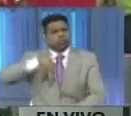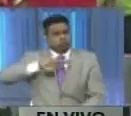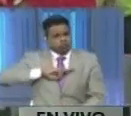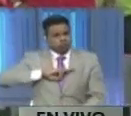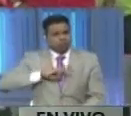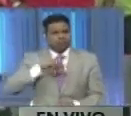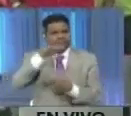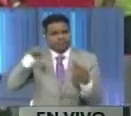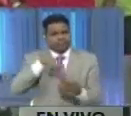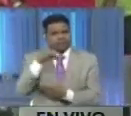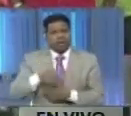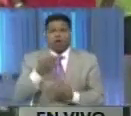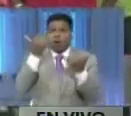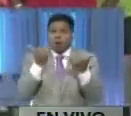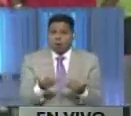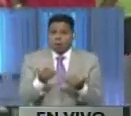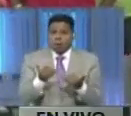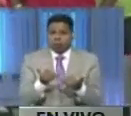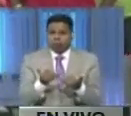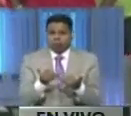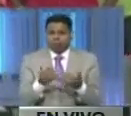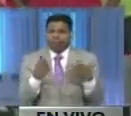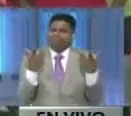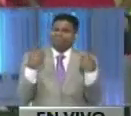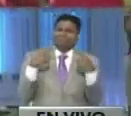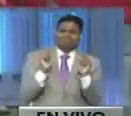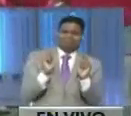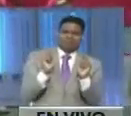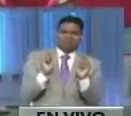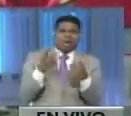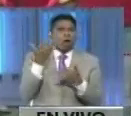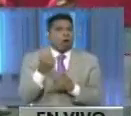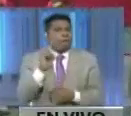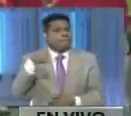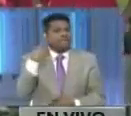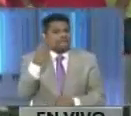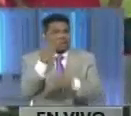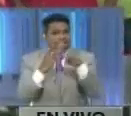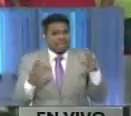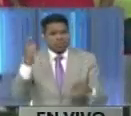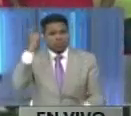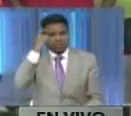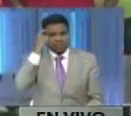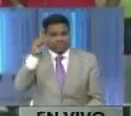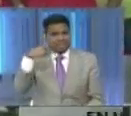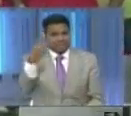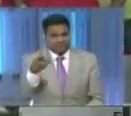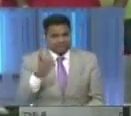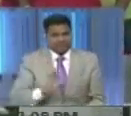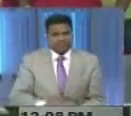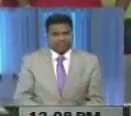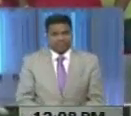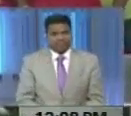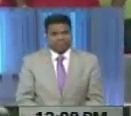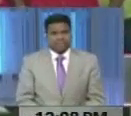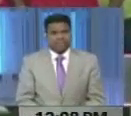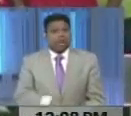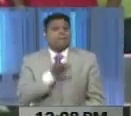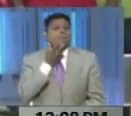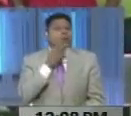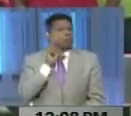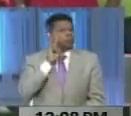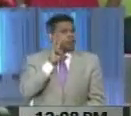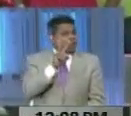Hoy andan ahí pataleando. Ya saben, mañana mediodía, si usted ve a alguien en una